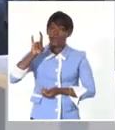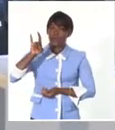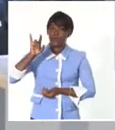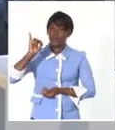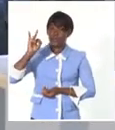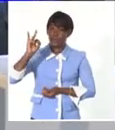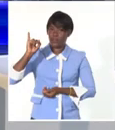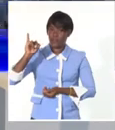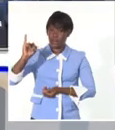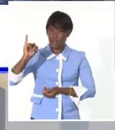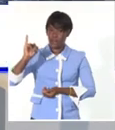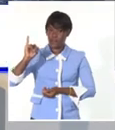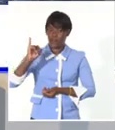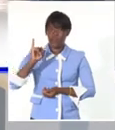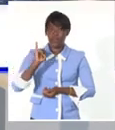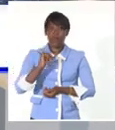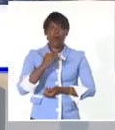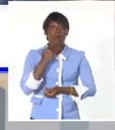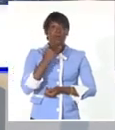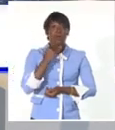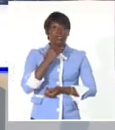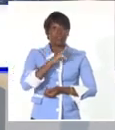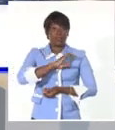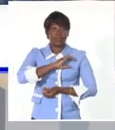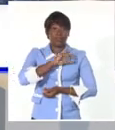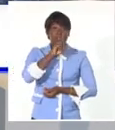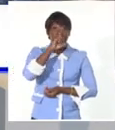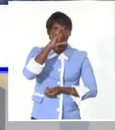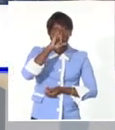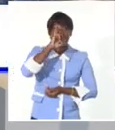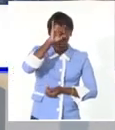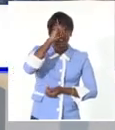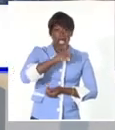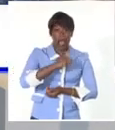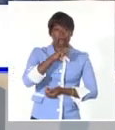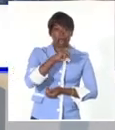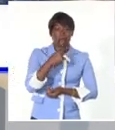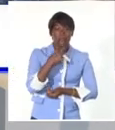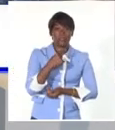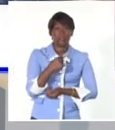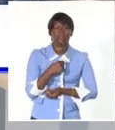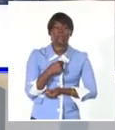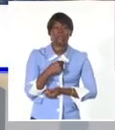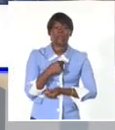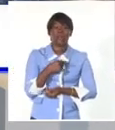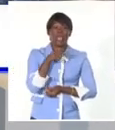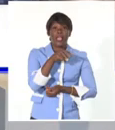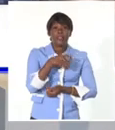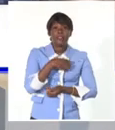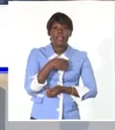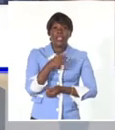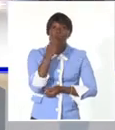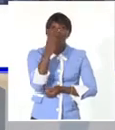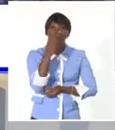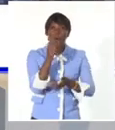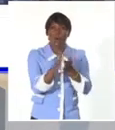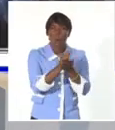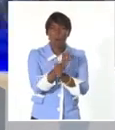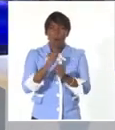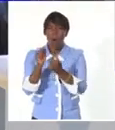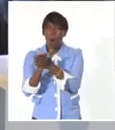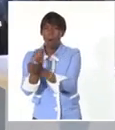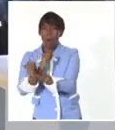la CIA redactó un informe donde decía que iban a ser colocadas 2 bombas en un avión de Cubana Aviación que procedente de